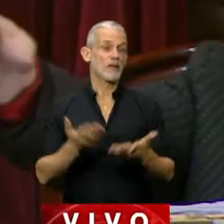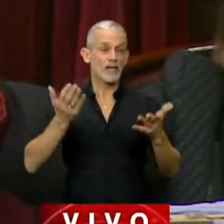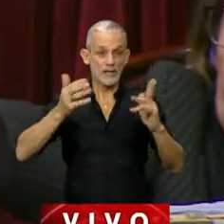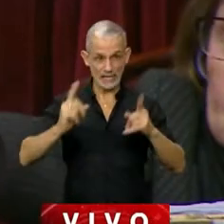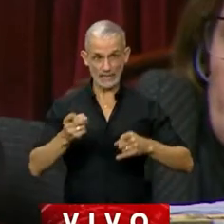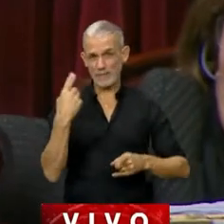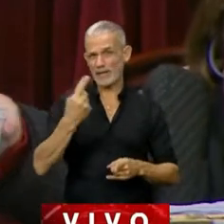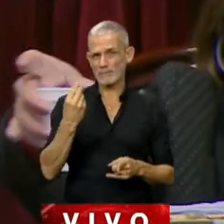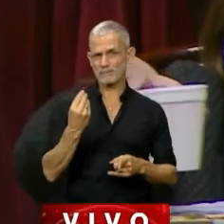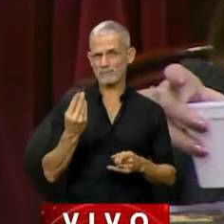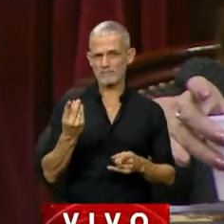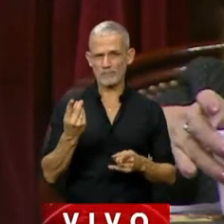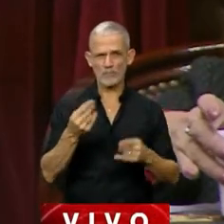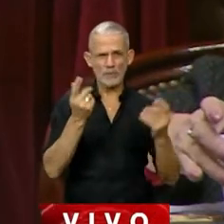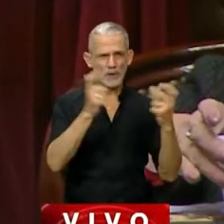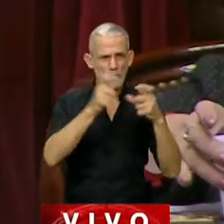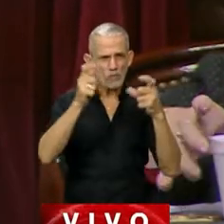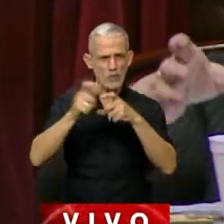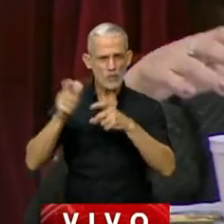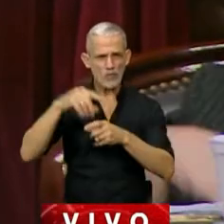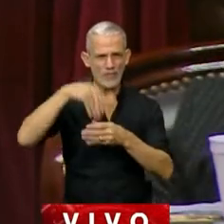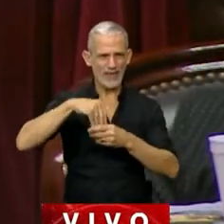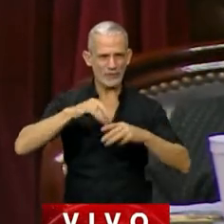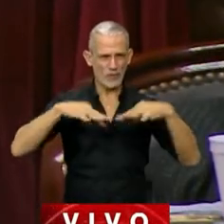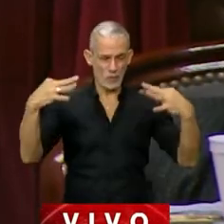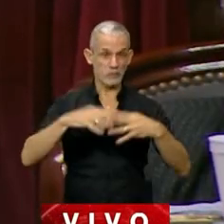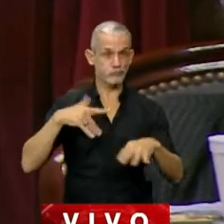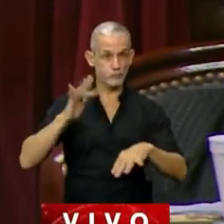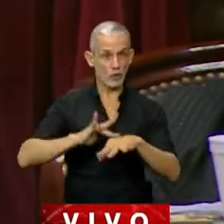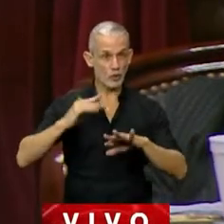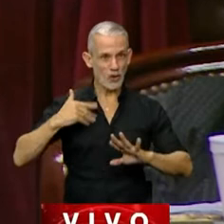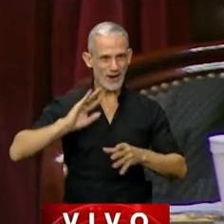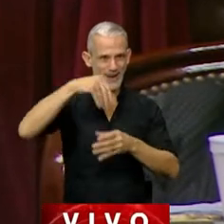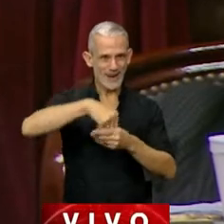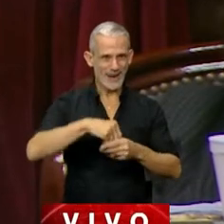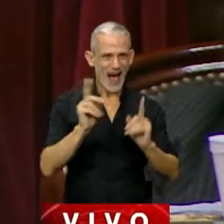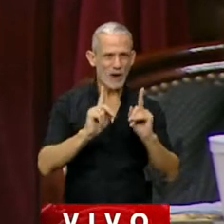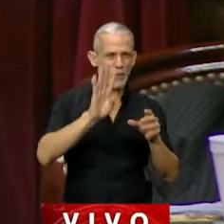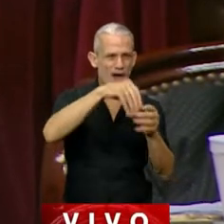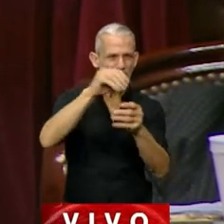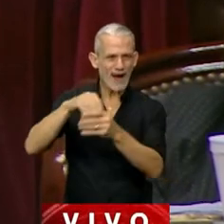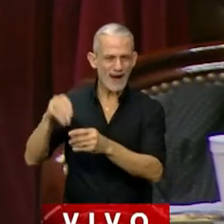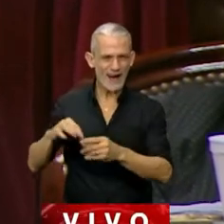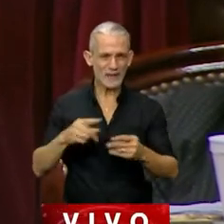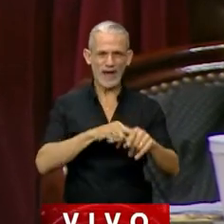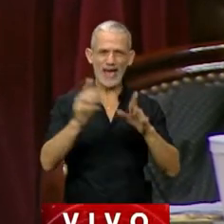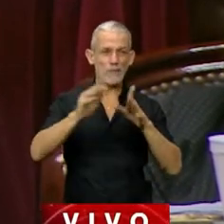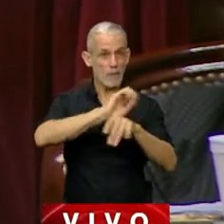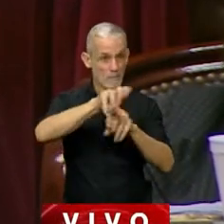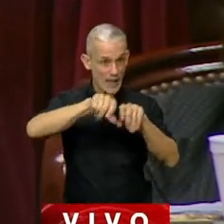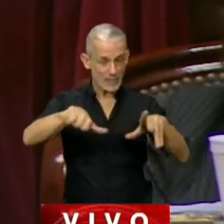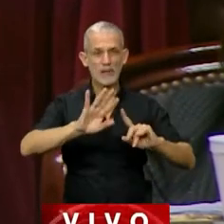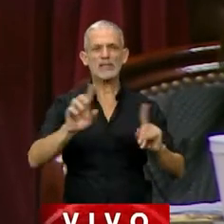y también que se han generado diversas reuniones dentro de la Cámara. A mí me ha tocado participar en algunas de ellas, inclusive en la época de